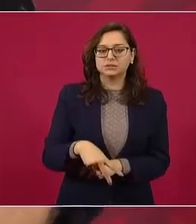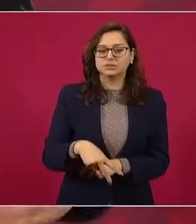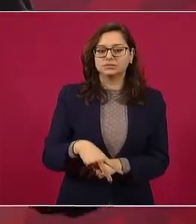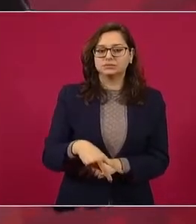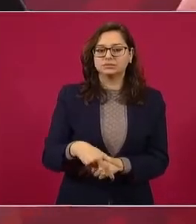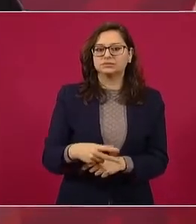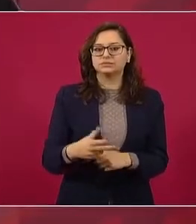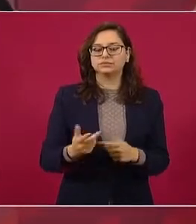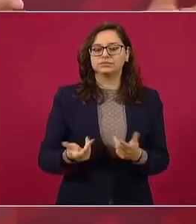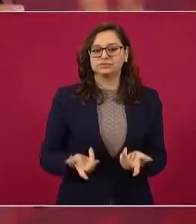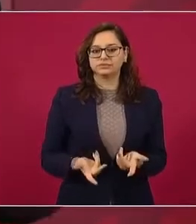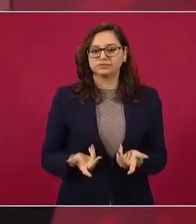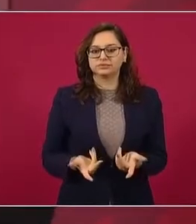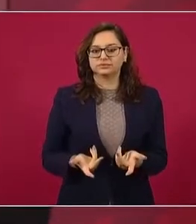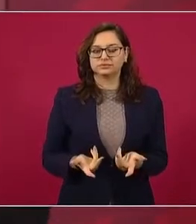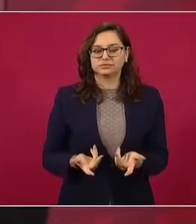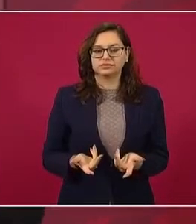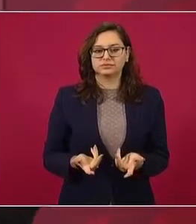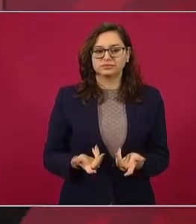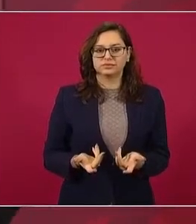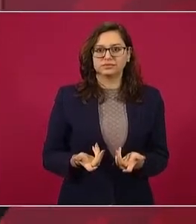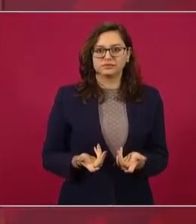El papá del presidente